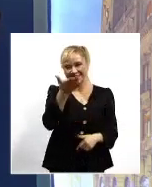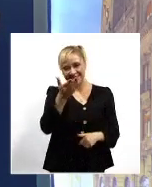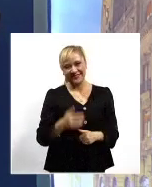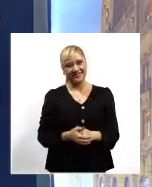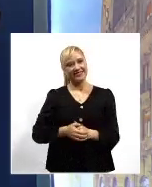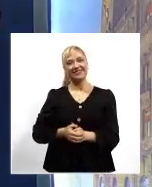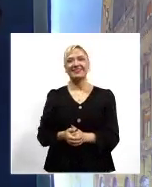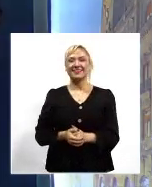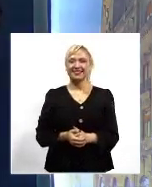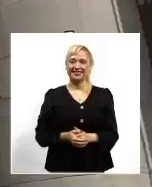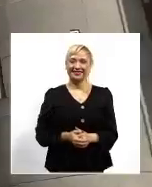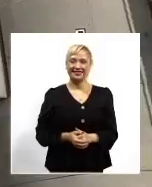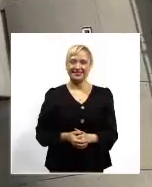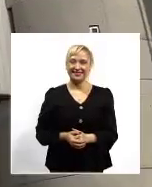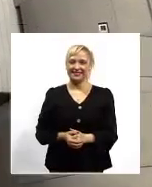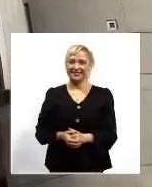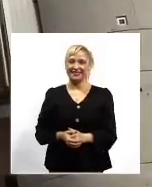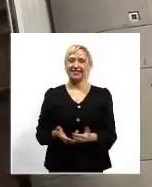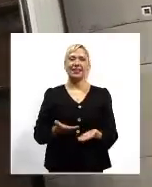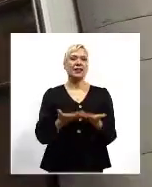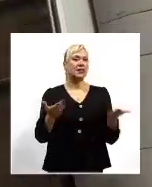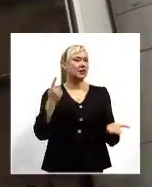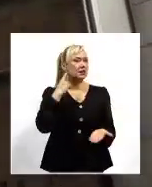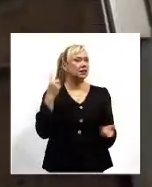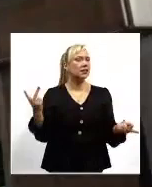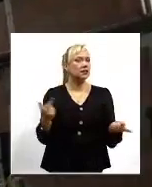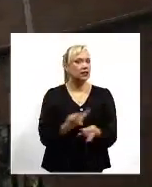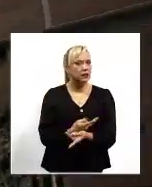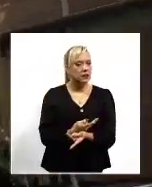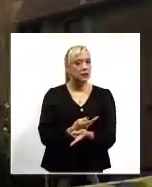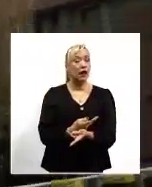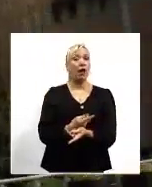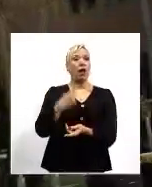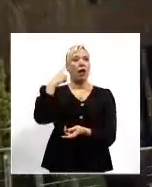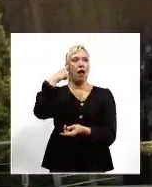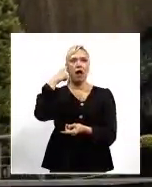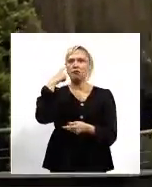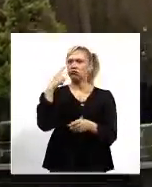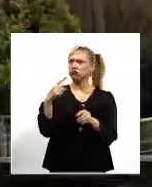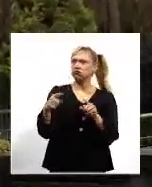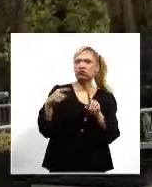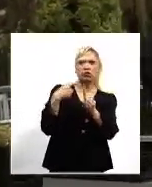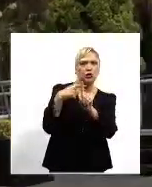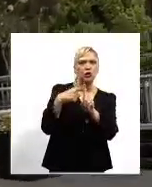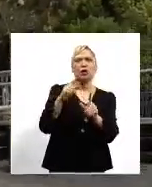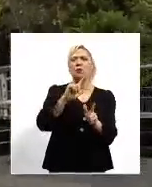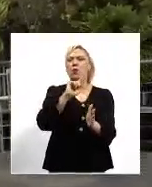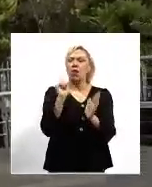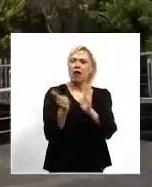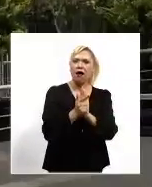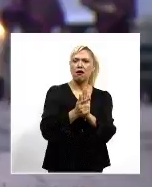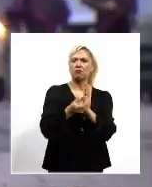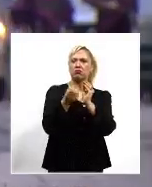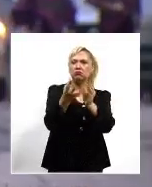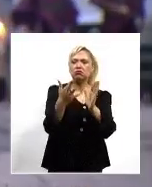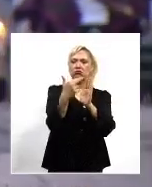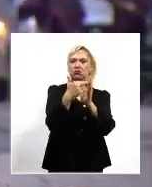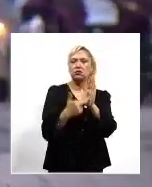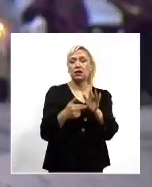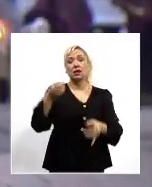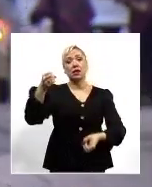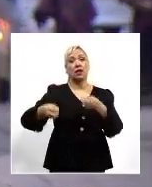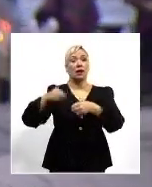cambie. A través de acciones afirmativas, el Tribunal Electoral ha protegido los derechos de las